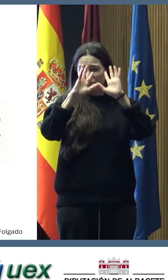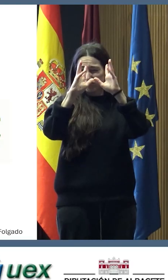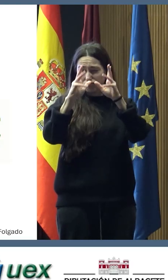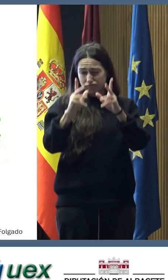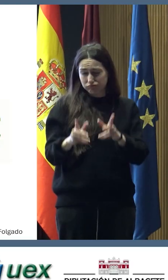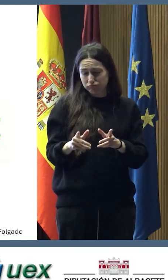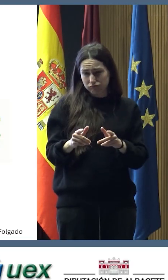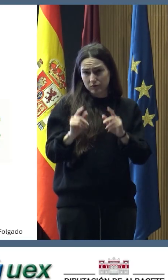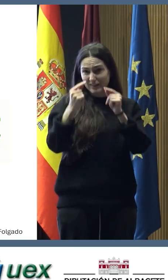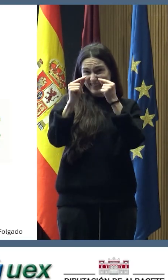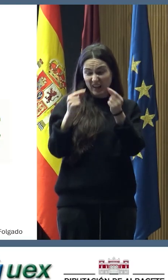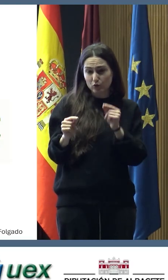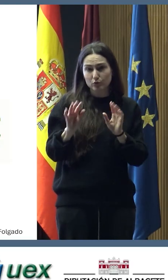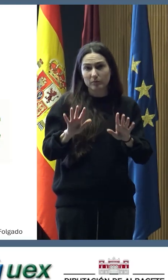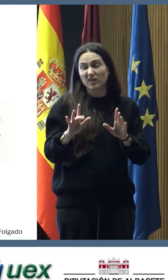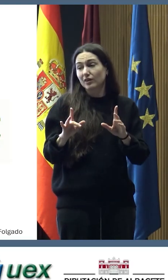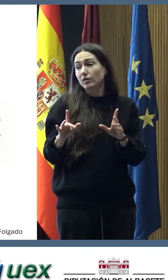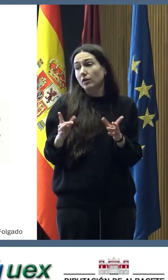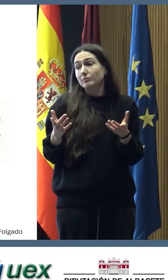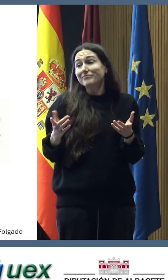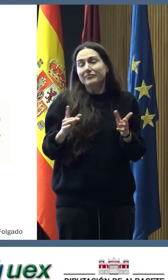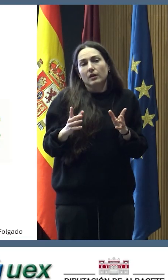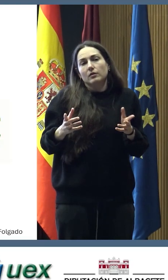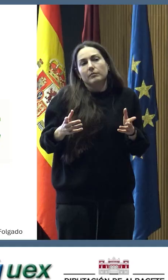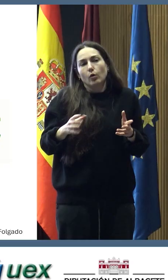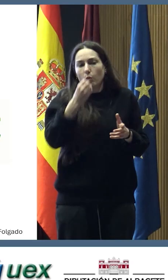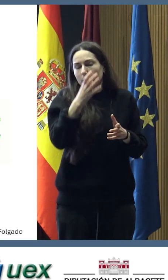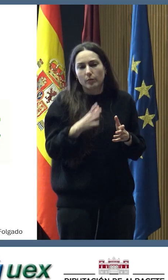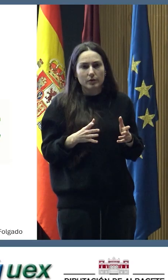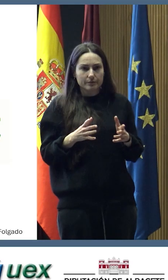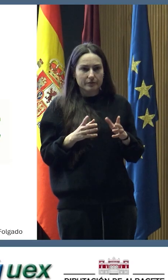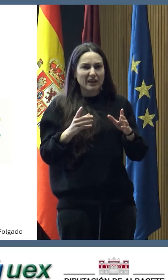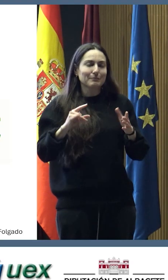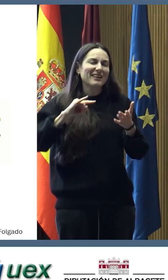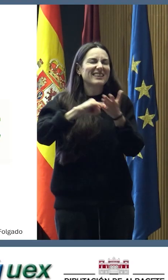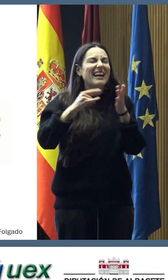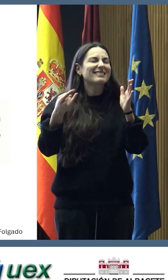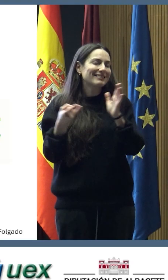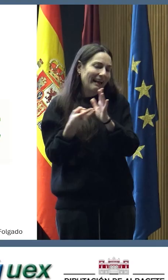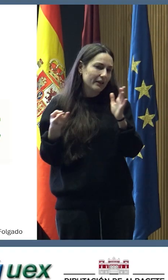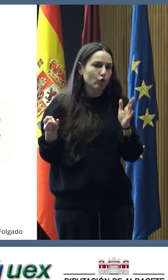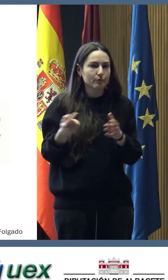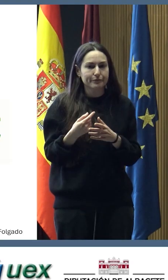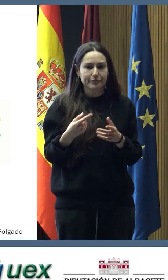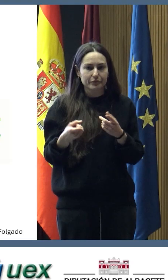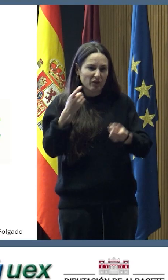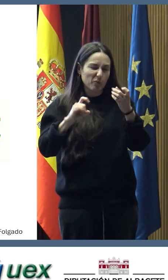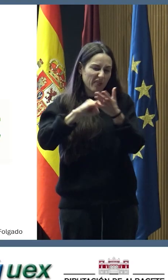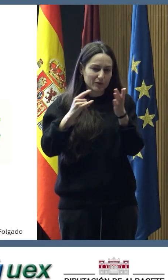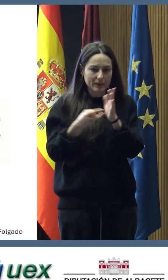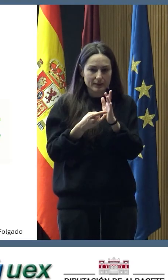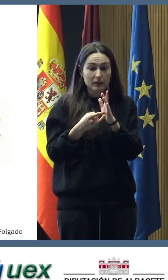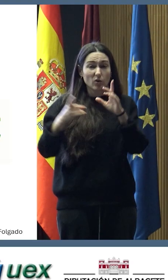una diapositiva, son datos ya un poco más técnicos. En una diapositiva